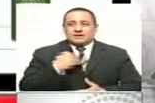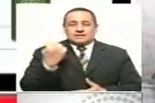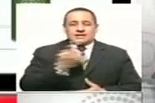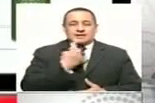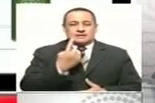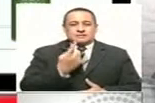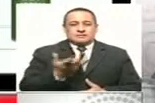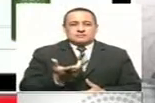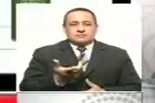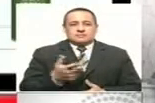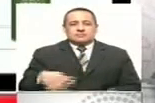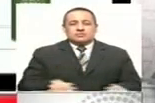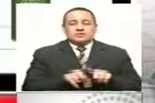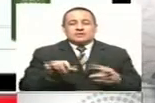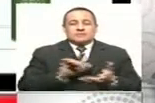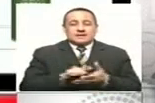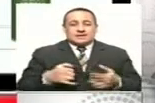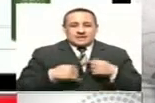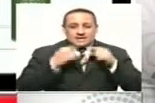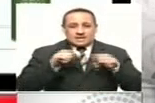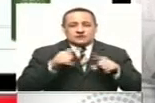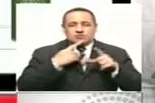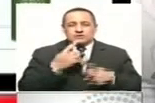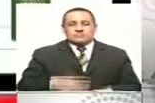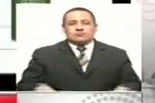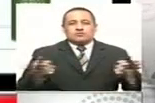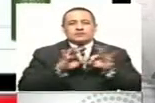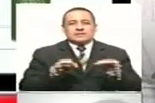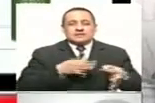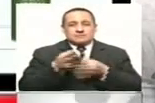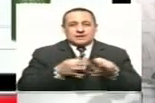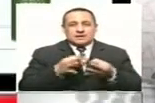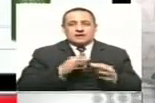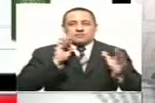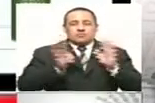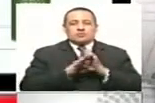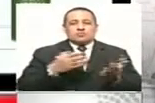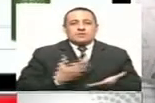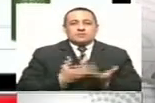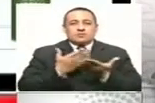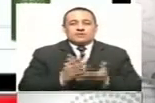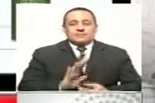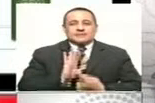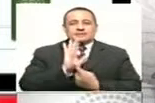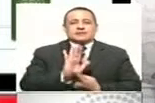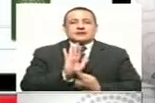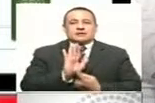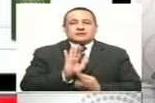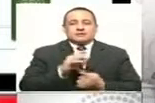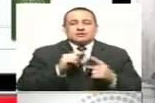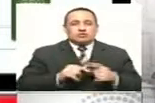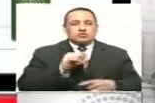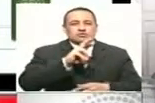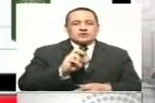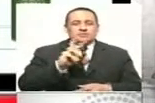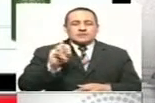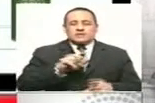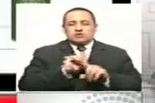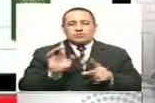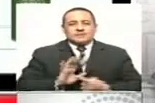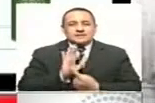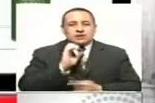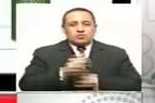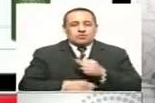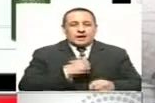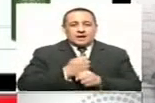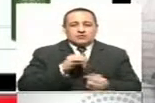oficinas. Entonces, esto es importante mencionarlo, digamos, para saber por qué el 2020 no representa un año